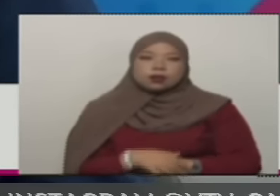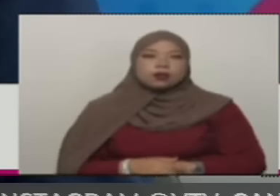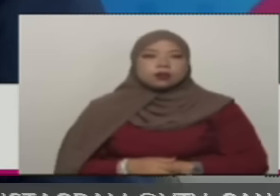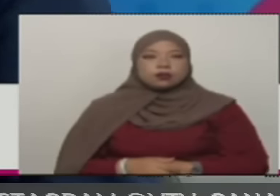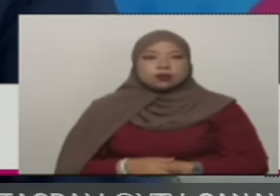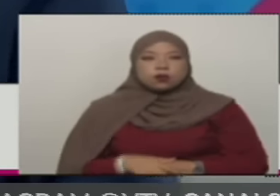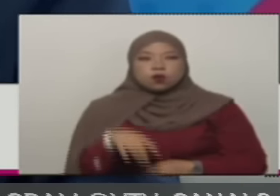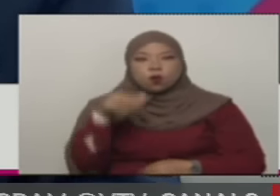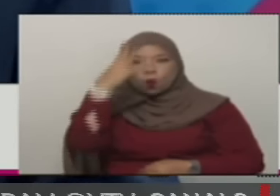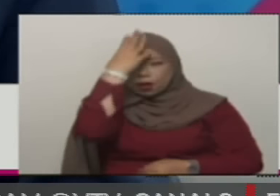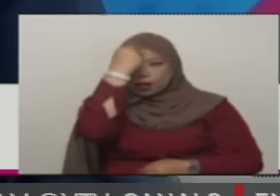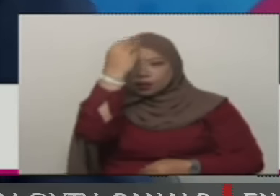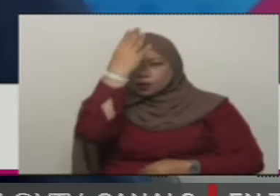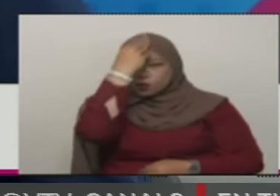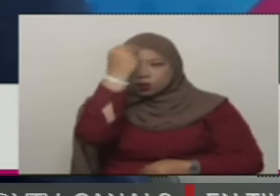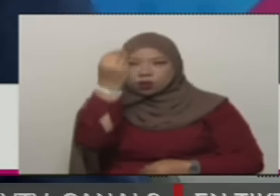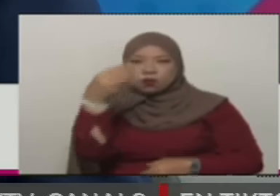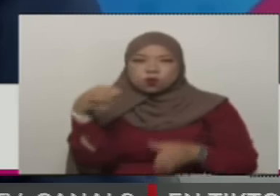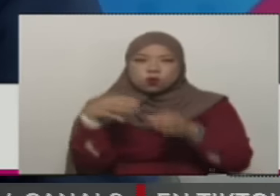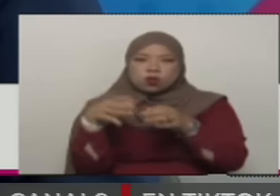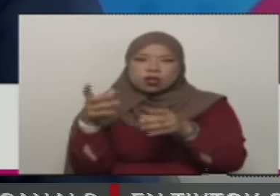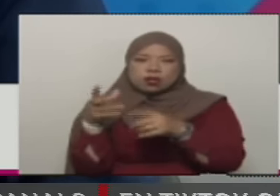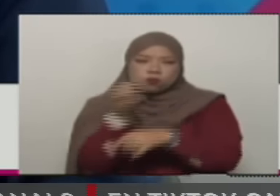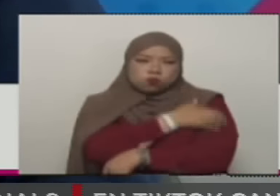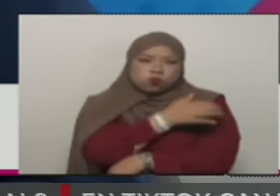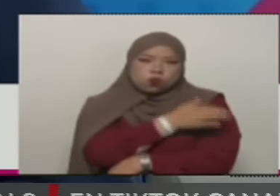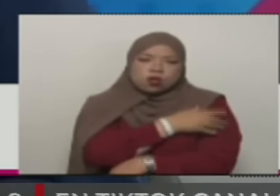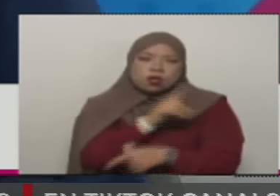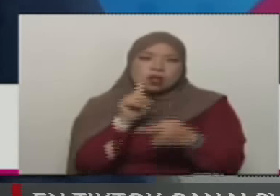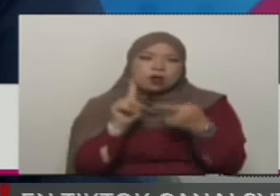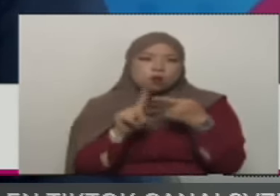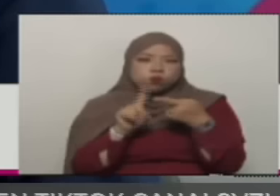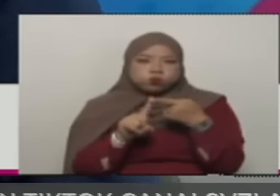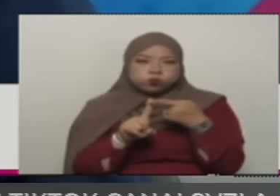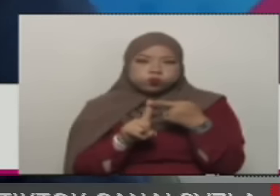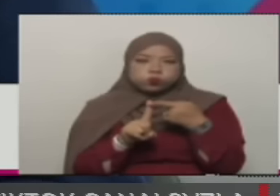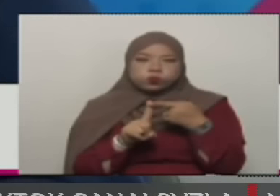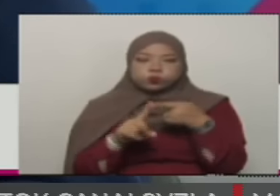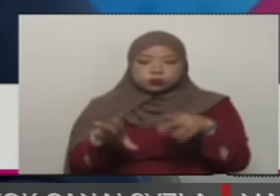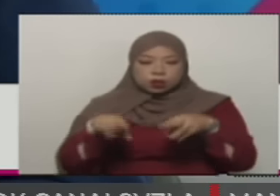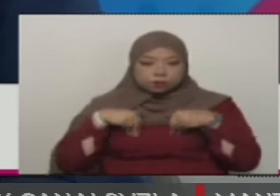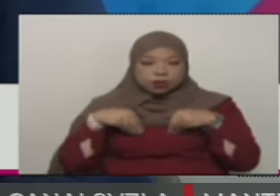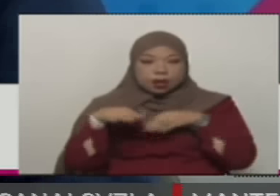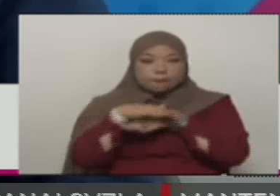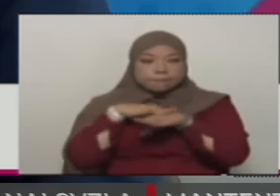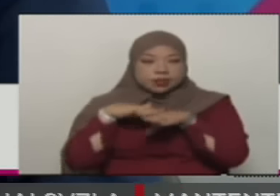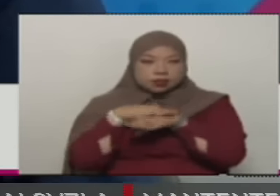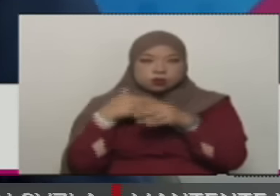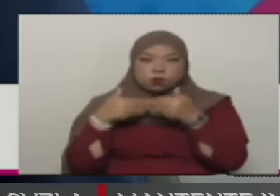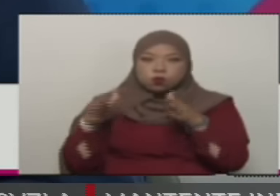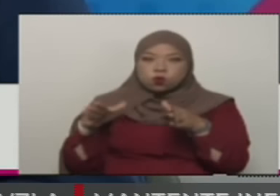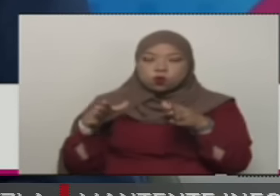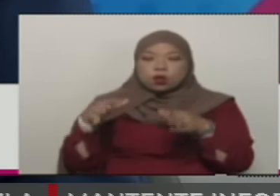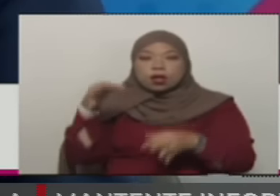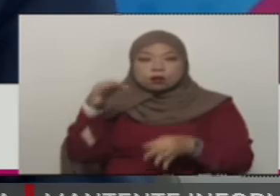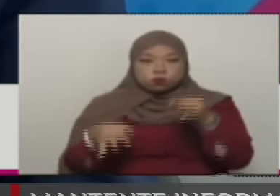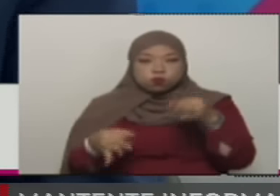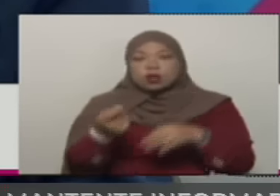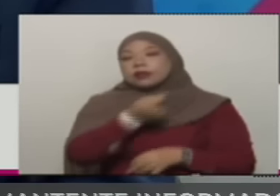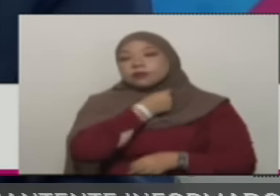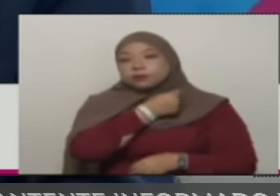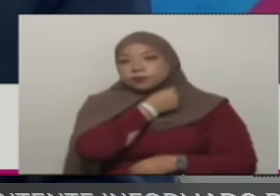Edmundo González Urrutia se aleja de los factores extremistas. En el segundo párrafo, porque reconoce al Ministerio Público, reconoce al fiscal general de la